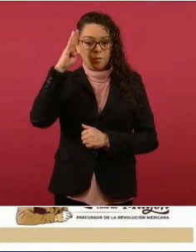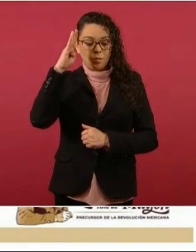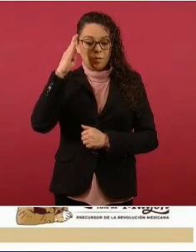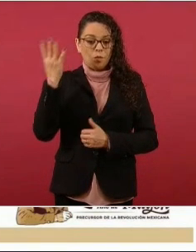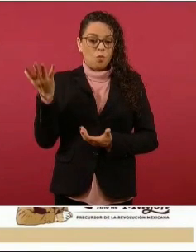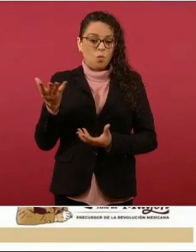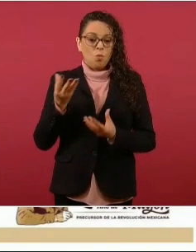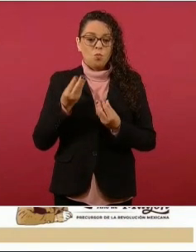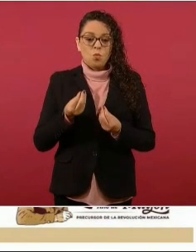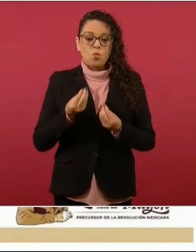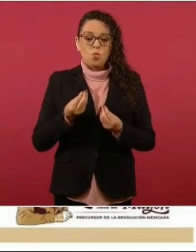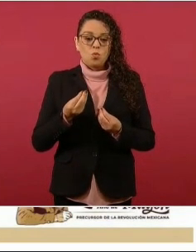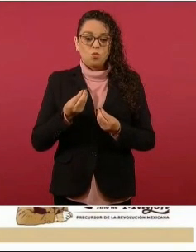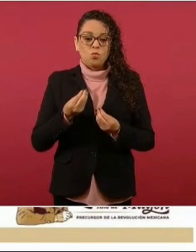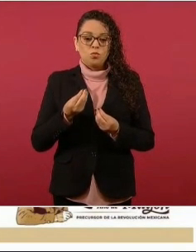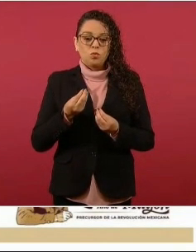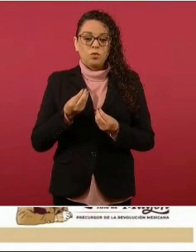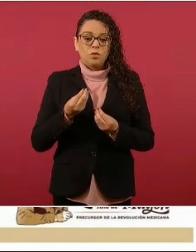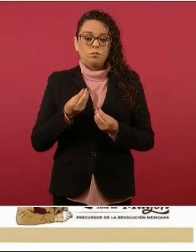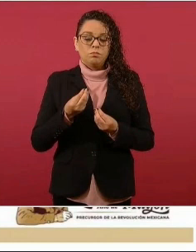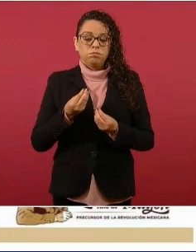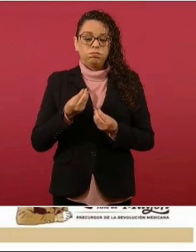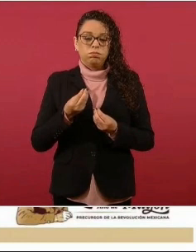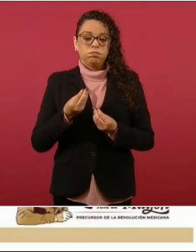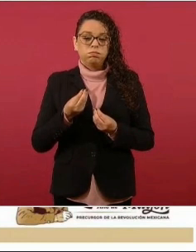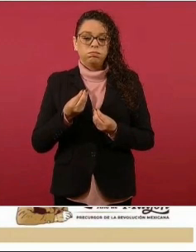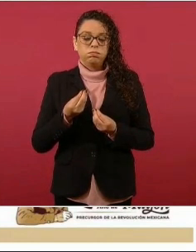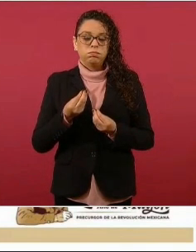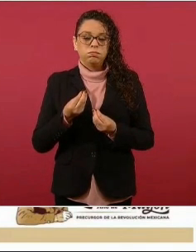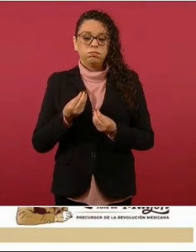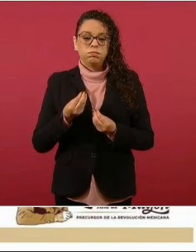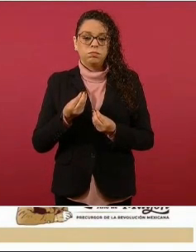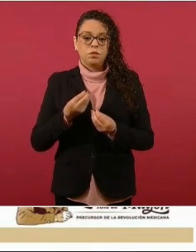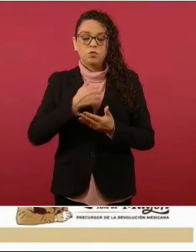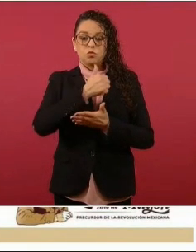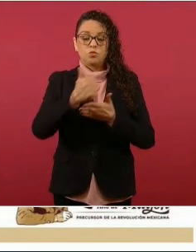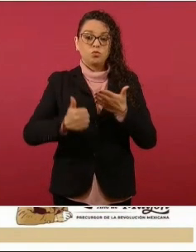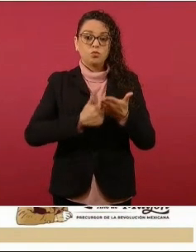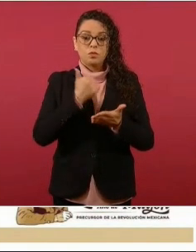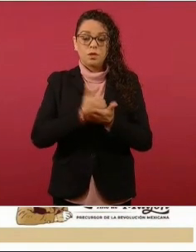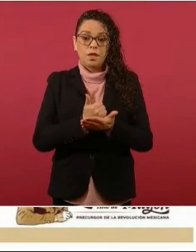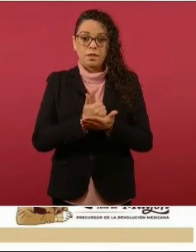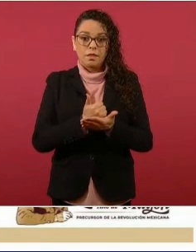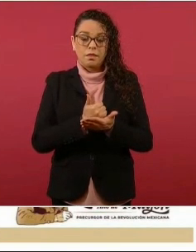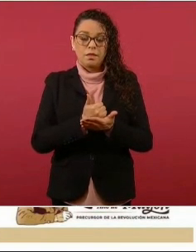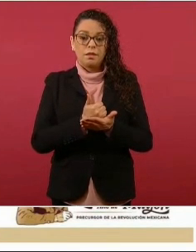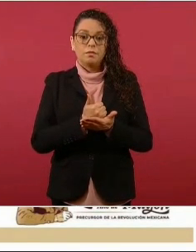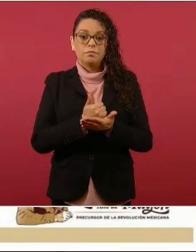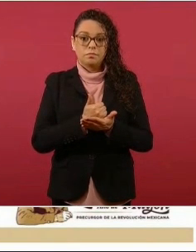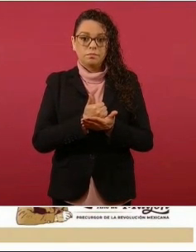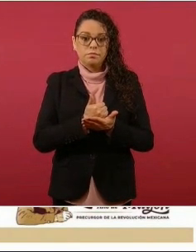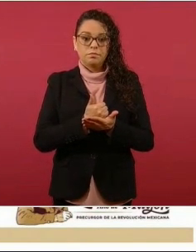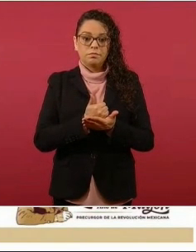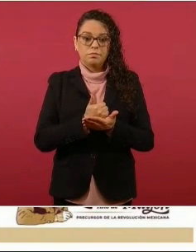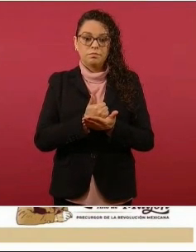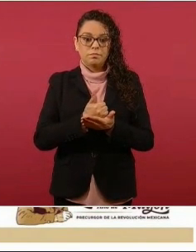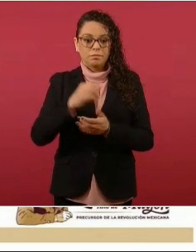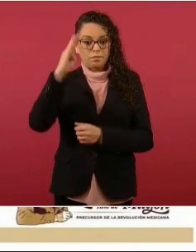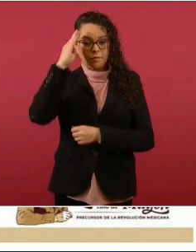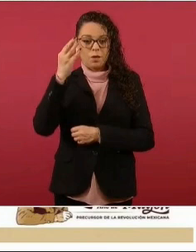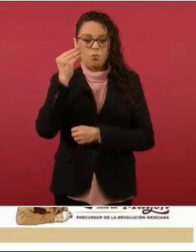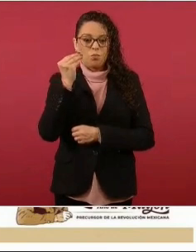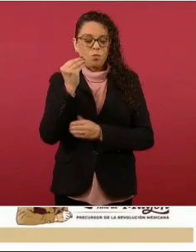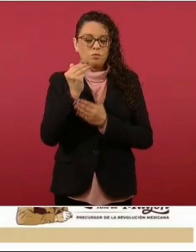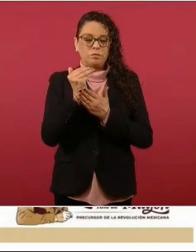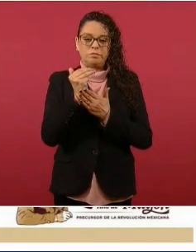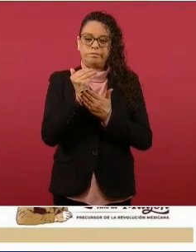baja marginación, en ciudades, desde luego, y como pueden ustedes ver, el